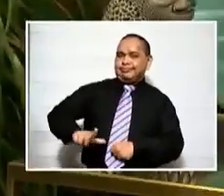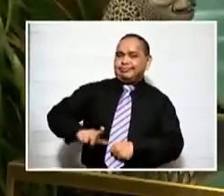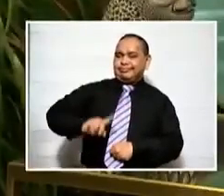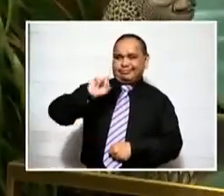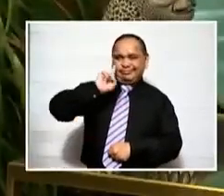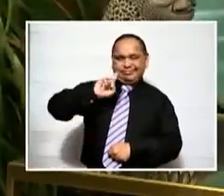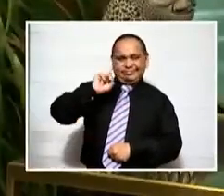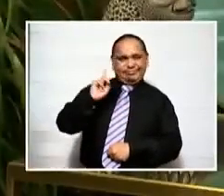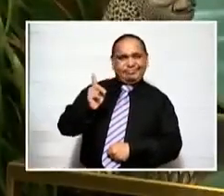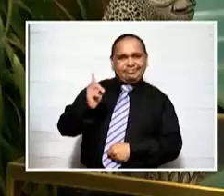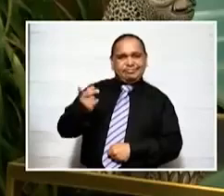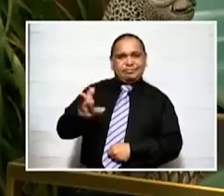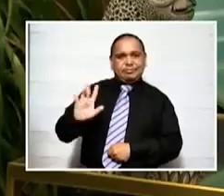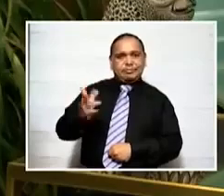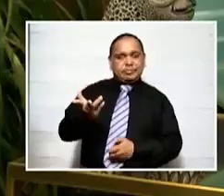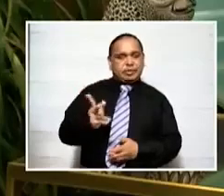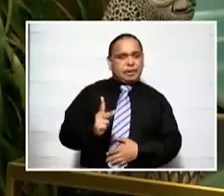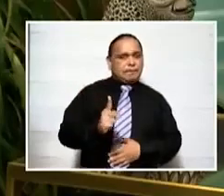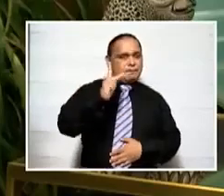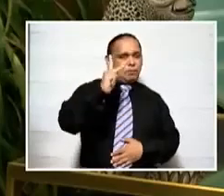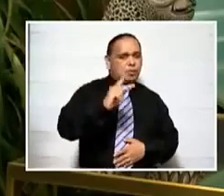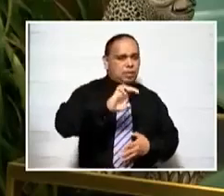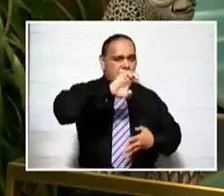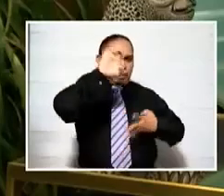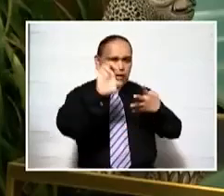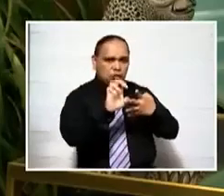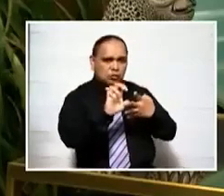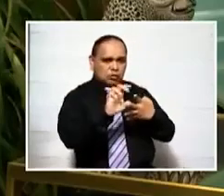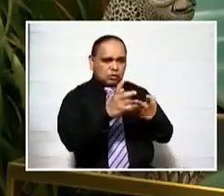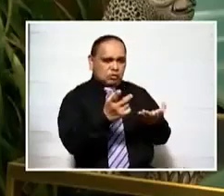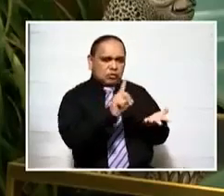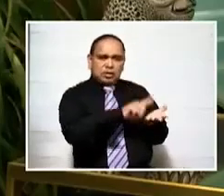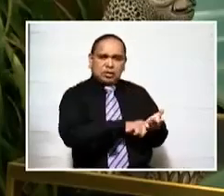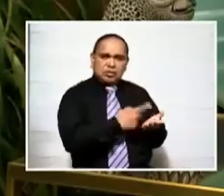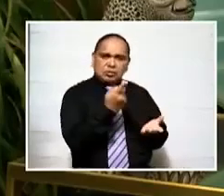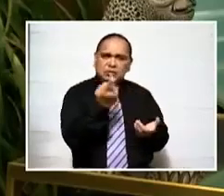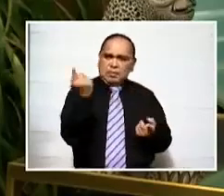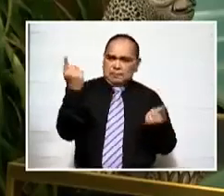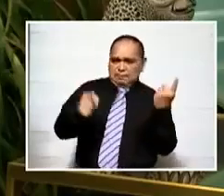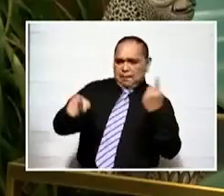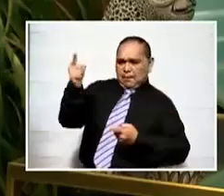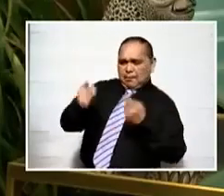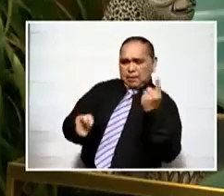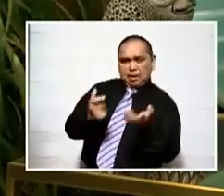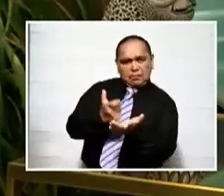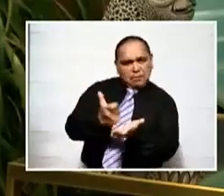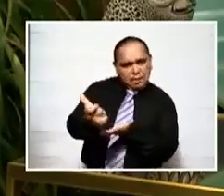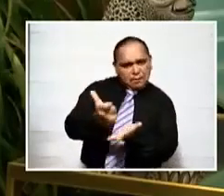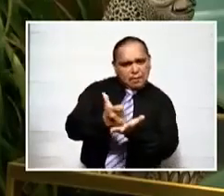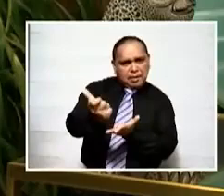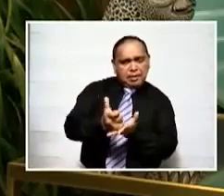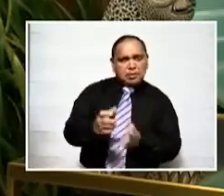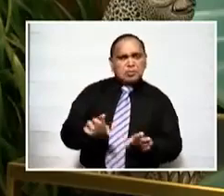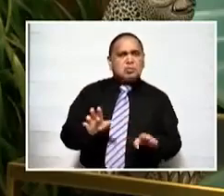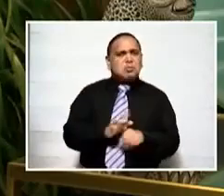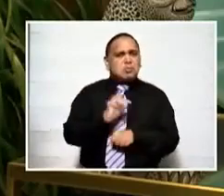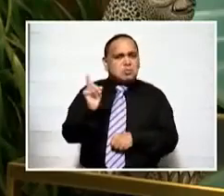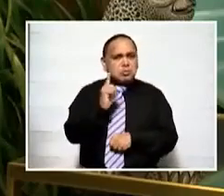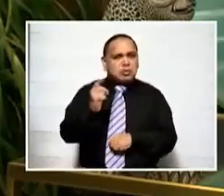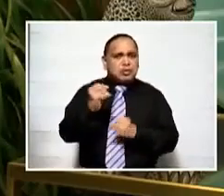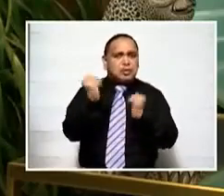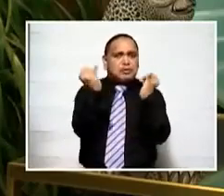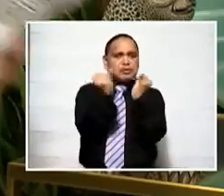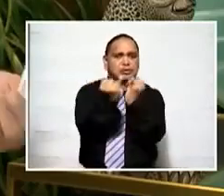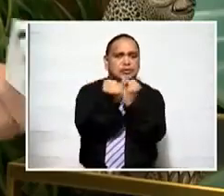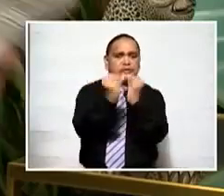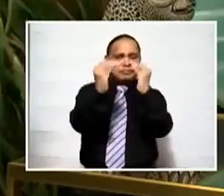su. del Poder Ejecutivo, ¿cómo pudiera él estar dando órdenes para que se pagaran esas cuestiones? Incluso dejando de un lado